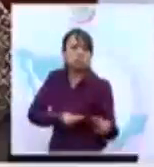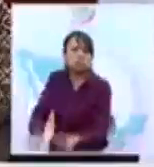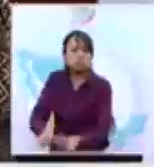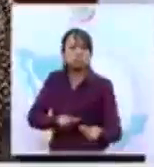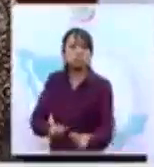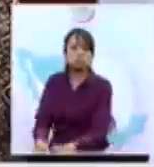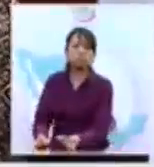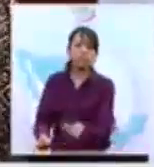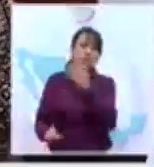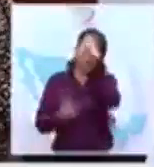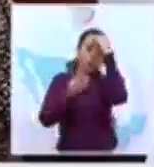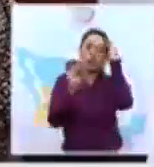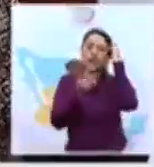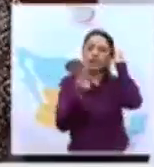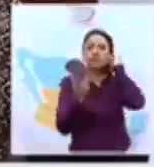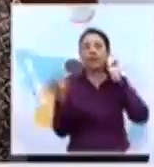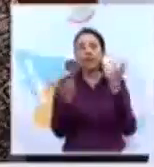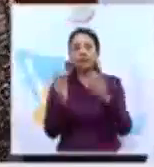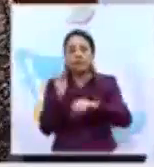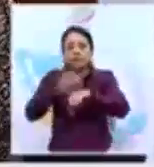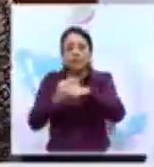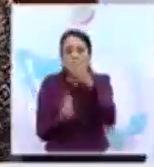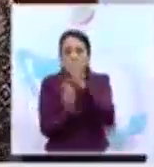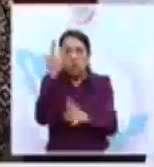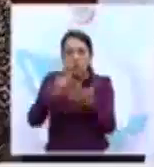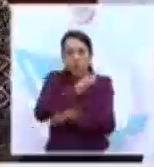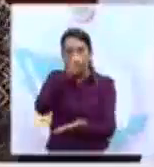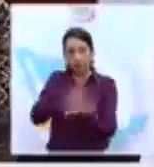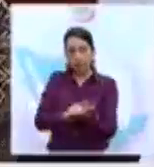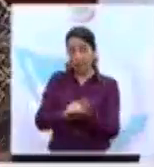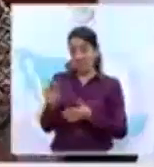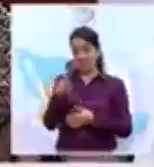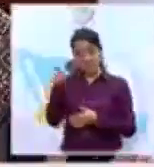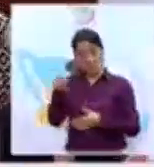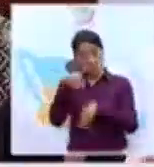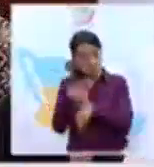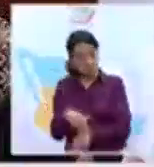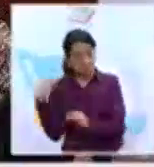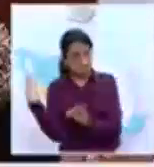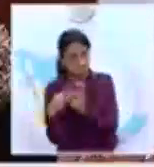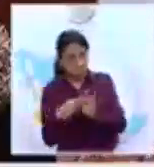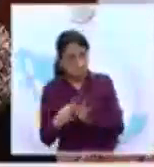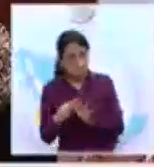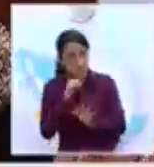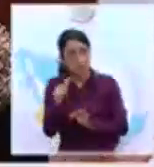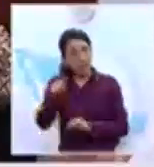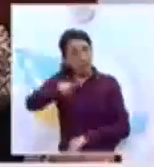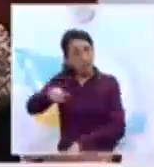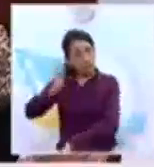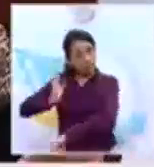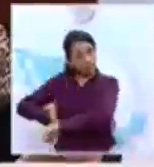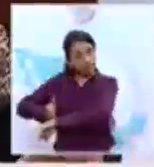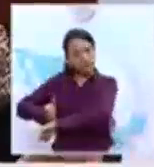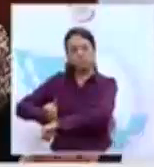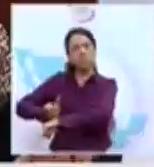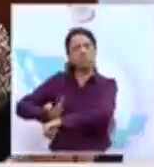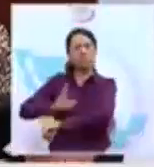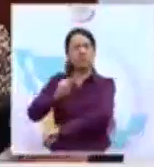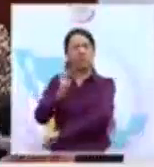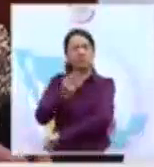una ley de que se castigue si no lo hace al pie de la ley, no, qué sé yo, o sea, tiene que haber una respuesta